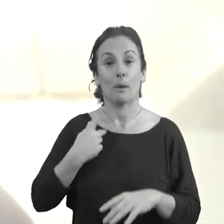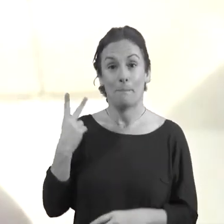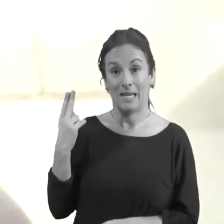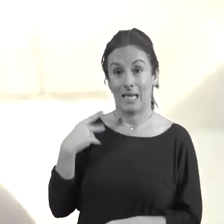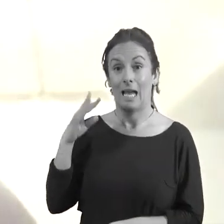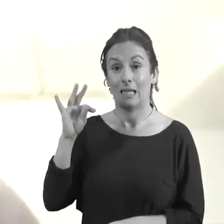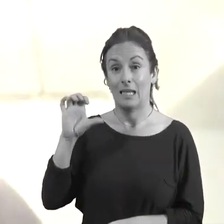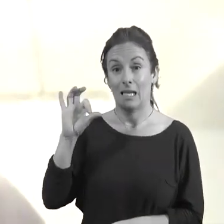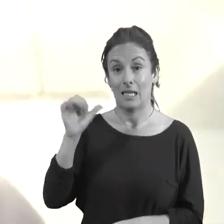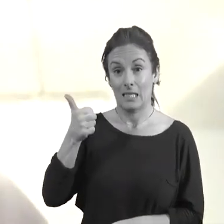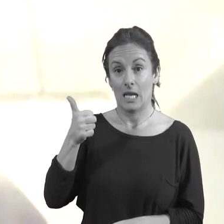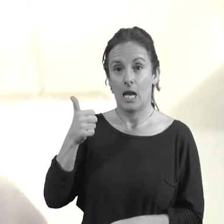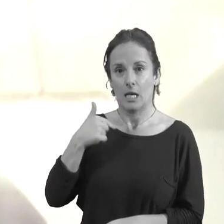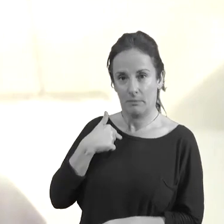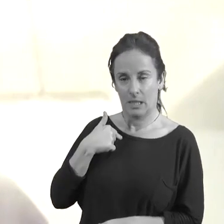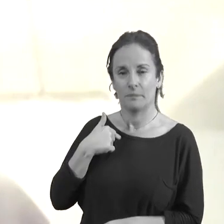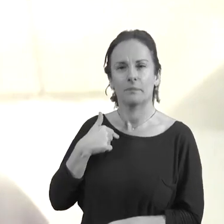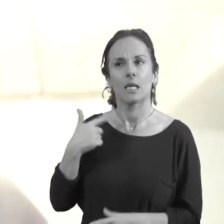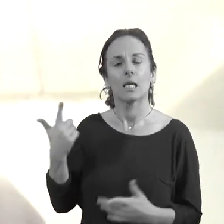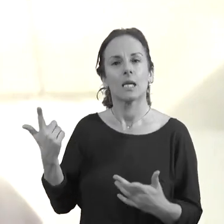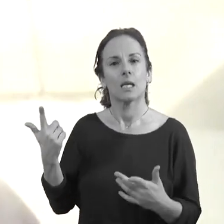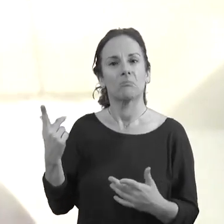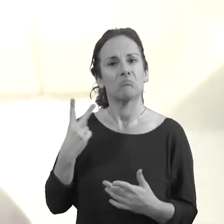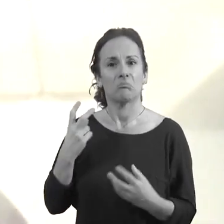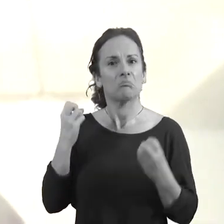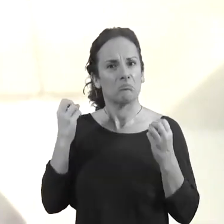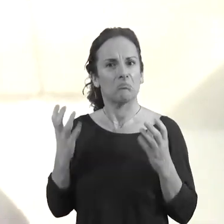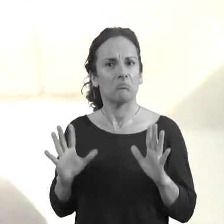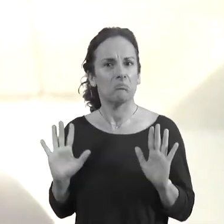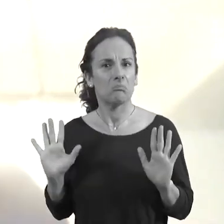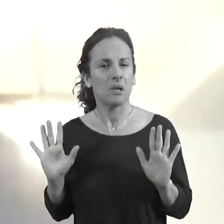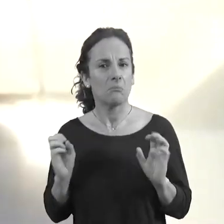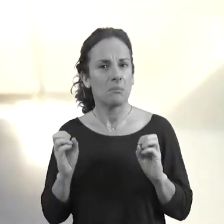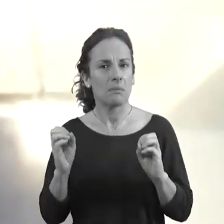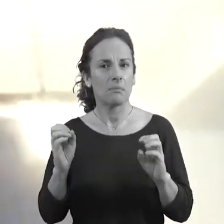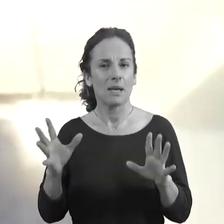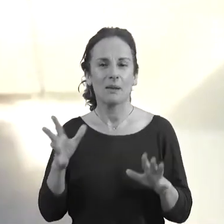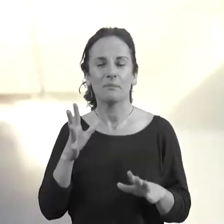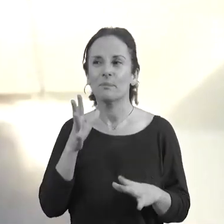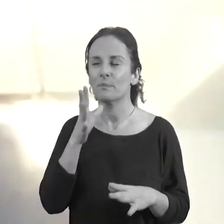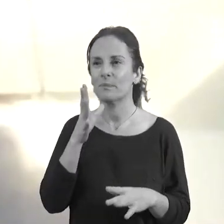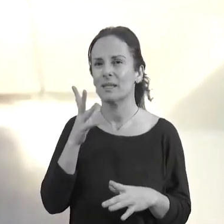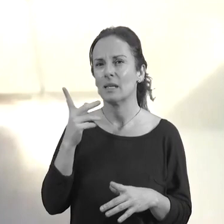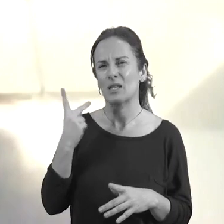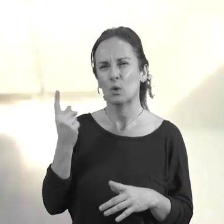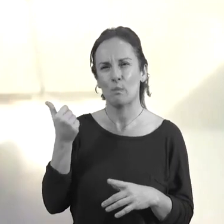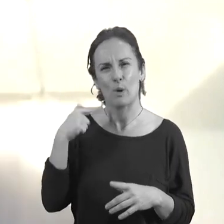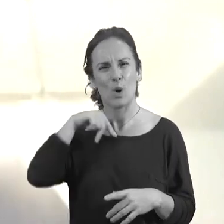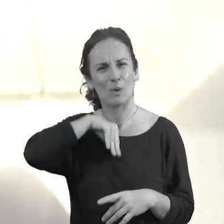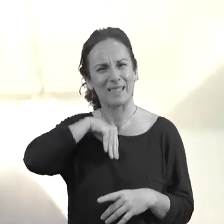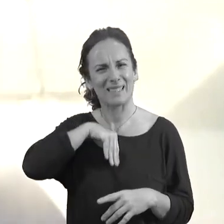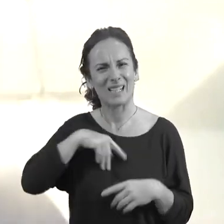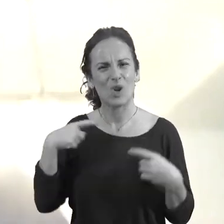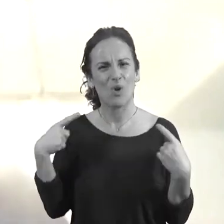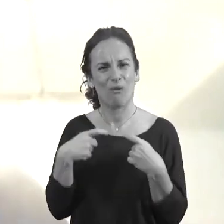supuesto también ciertos conflictos internos, ¿no? De casi como que te cuestionas tu propio